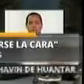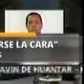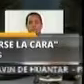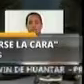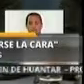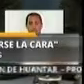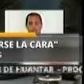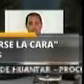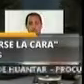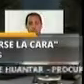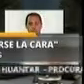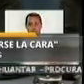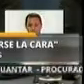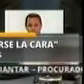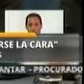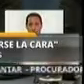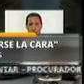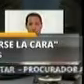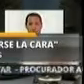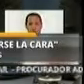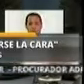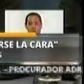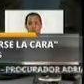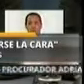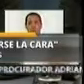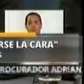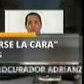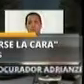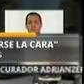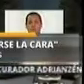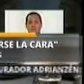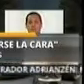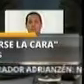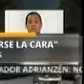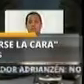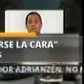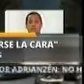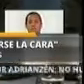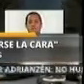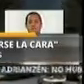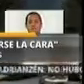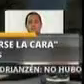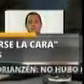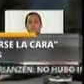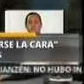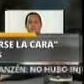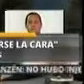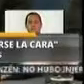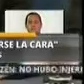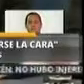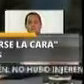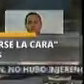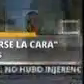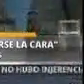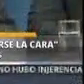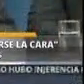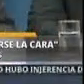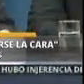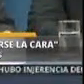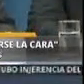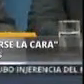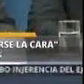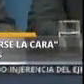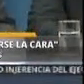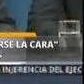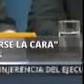Esa reunión, a la cual entramos por la puerta principal del Palacio de Justicia, a donde